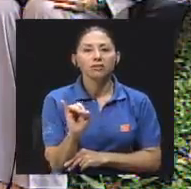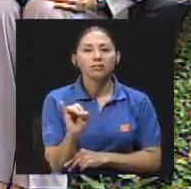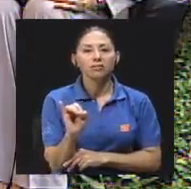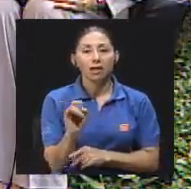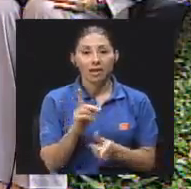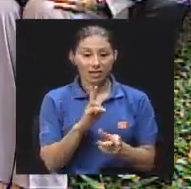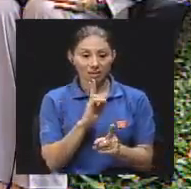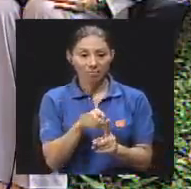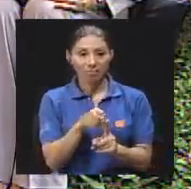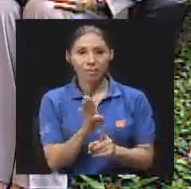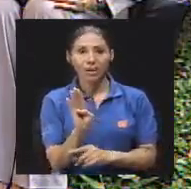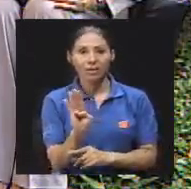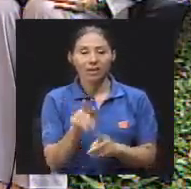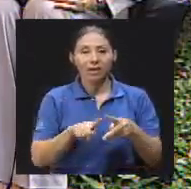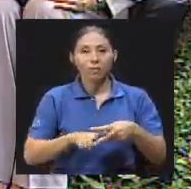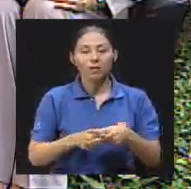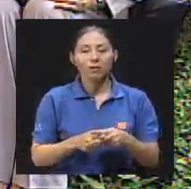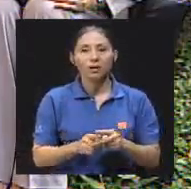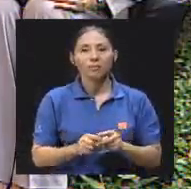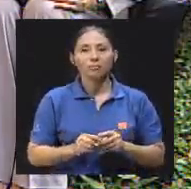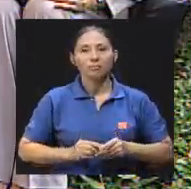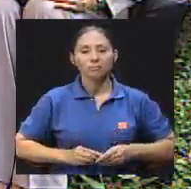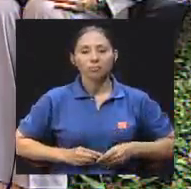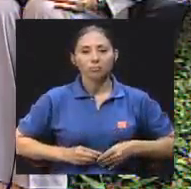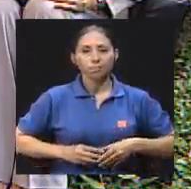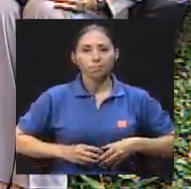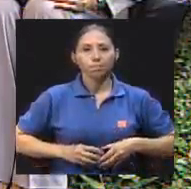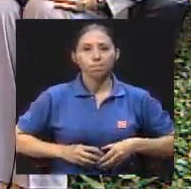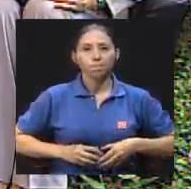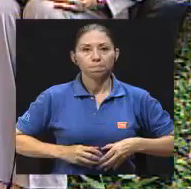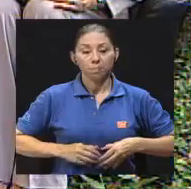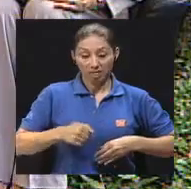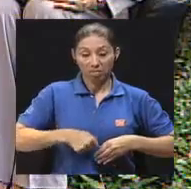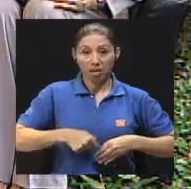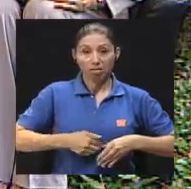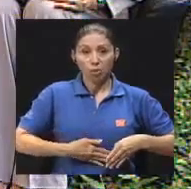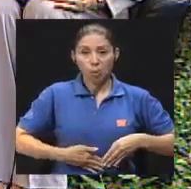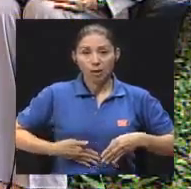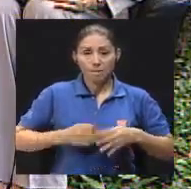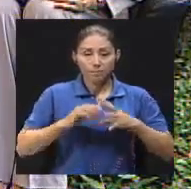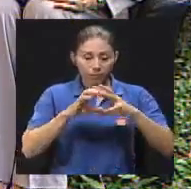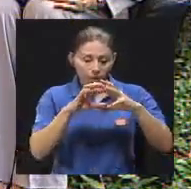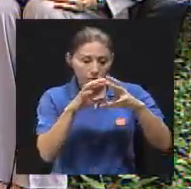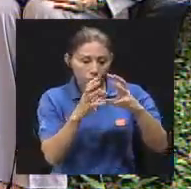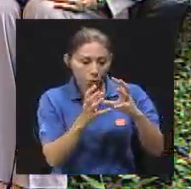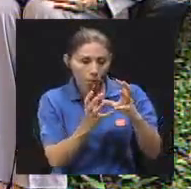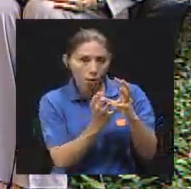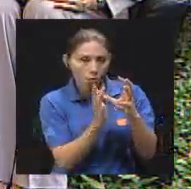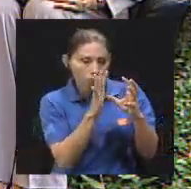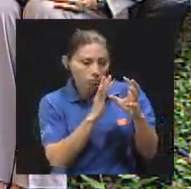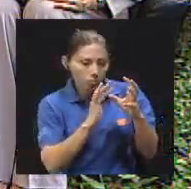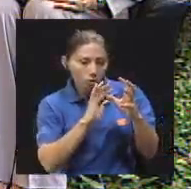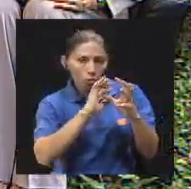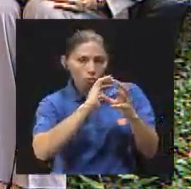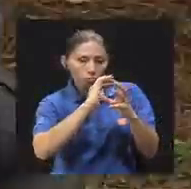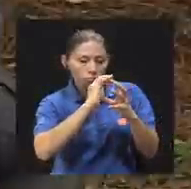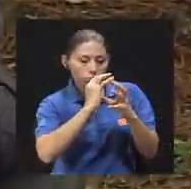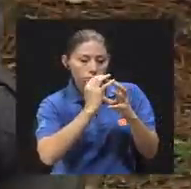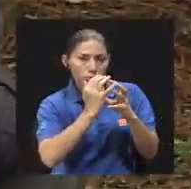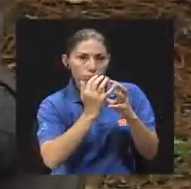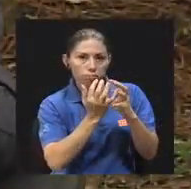ella a producir ya inflamación. El estómago por dentro está cubierto de una capita como de moco